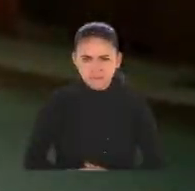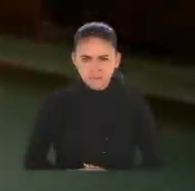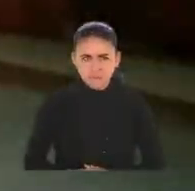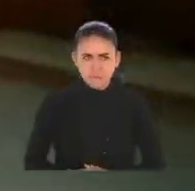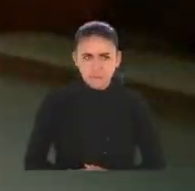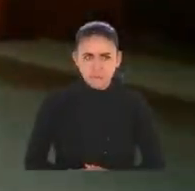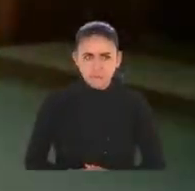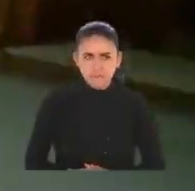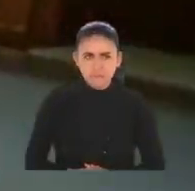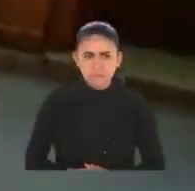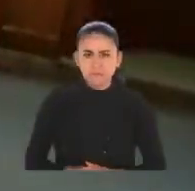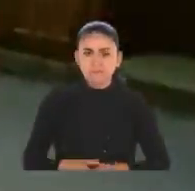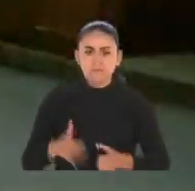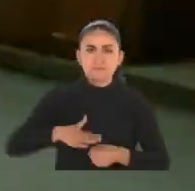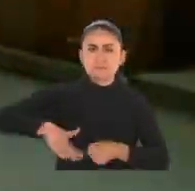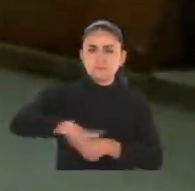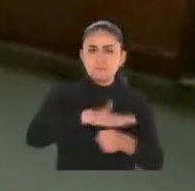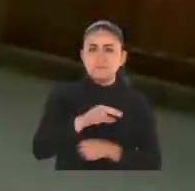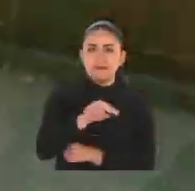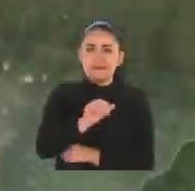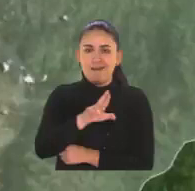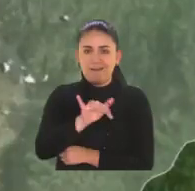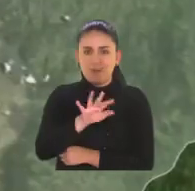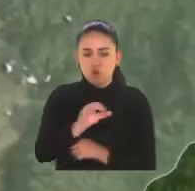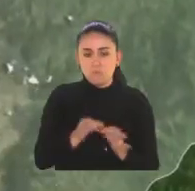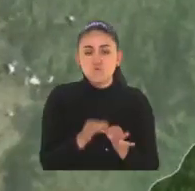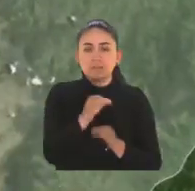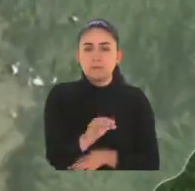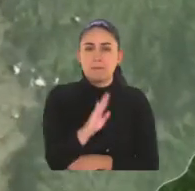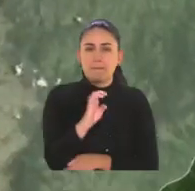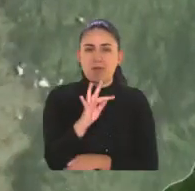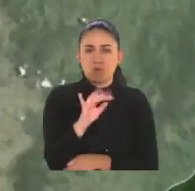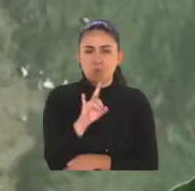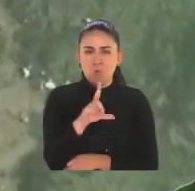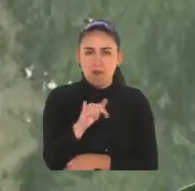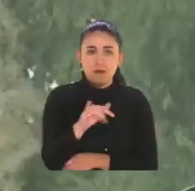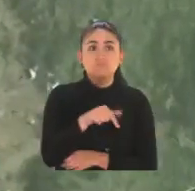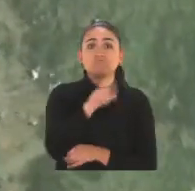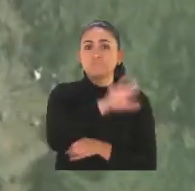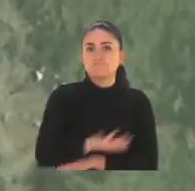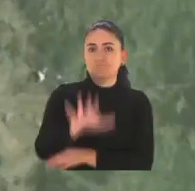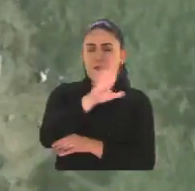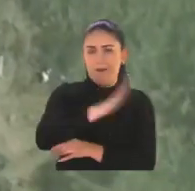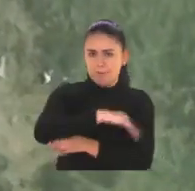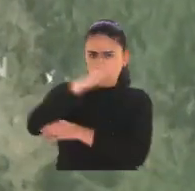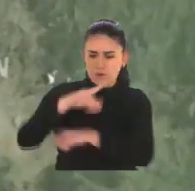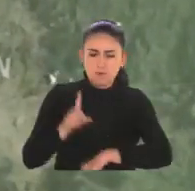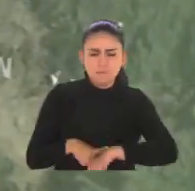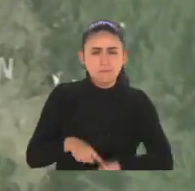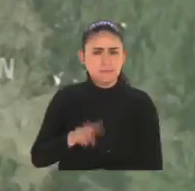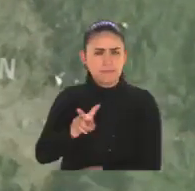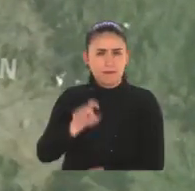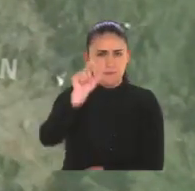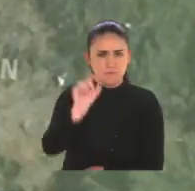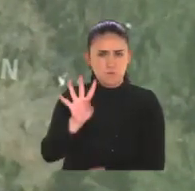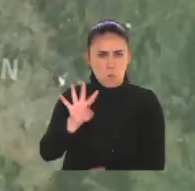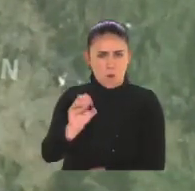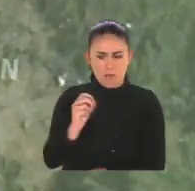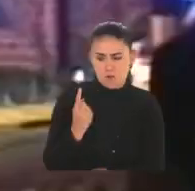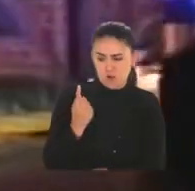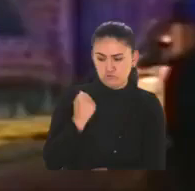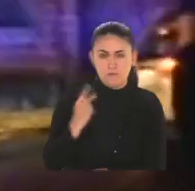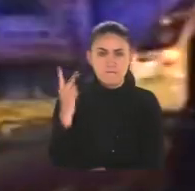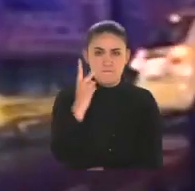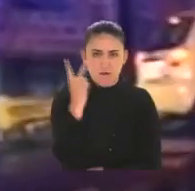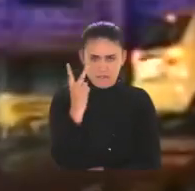se registraron en el barrio Nariño del municipio de Betulia, en el suroeste antioqueño. Siendo las 7:40 de la noche del